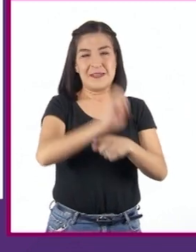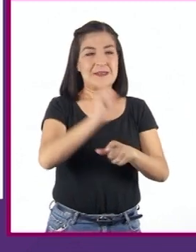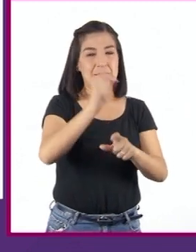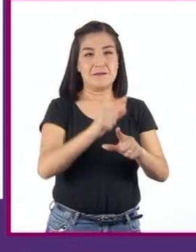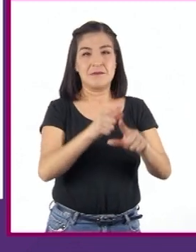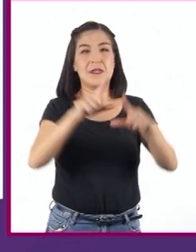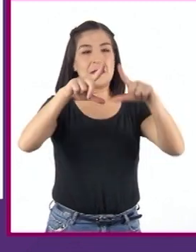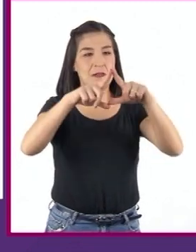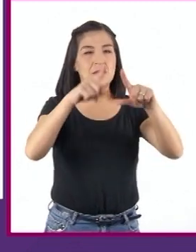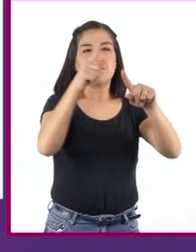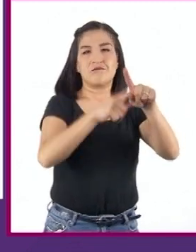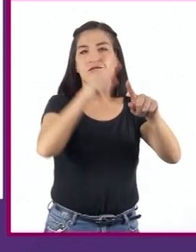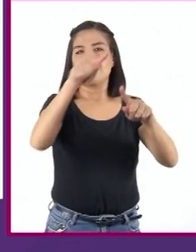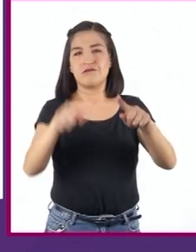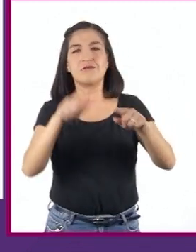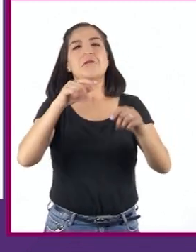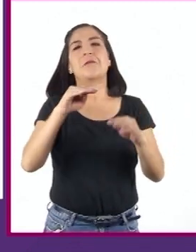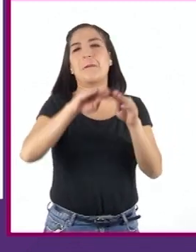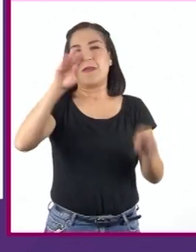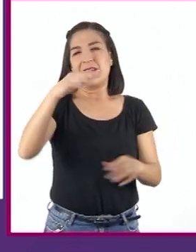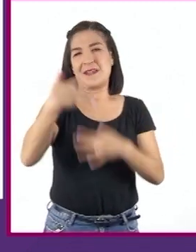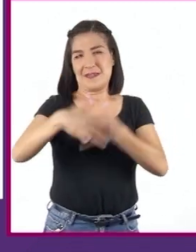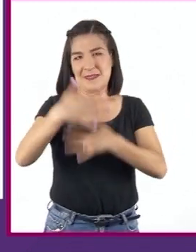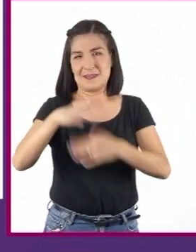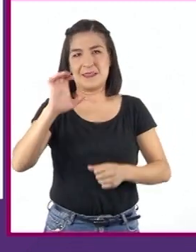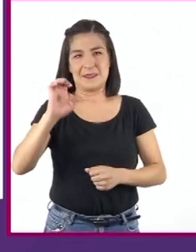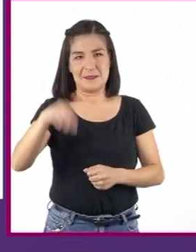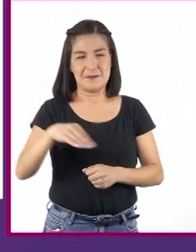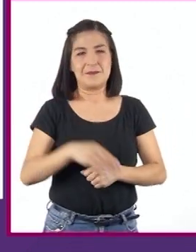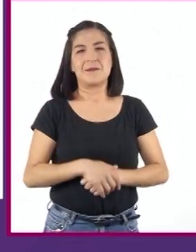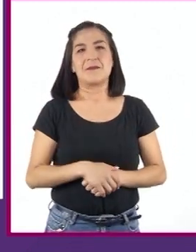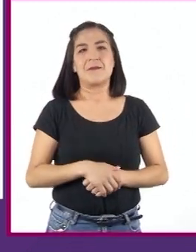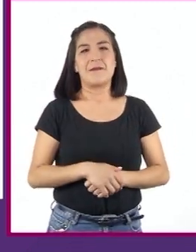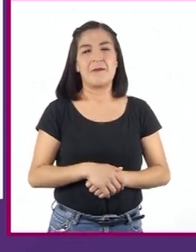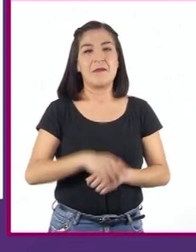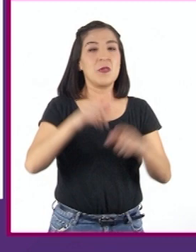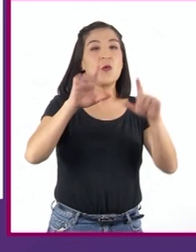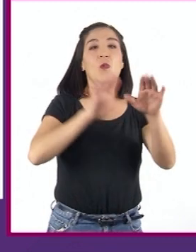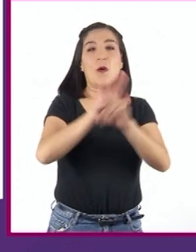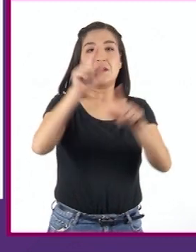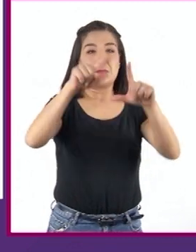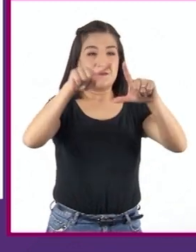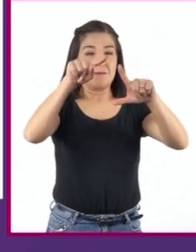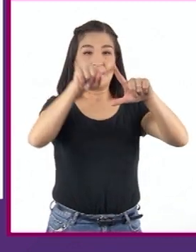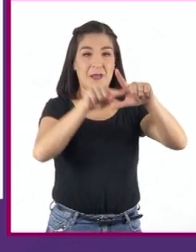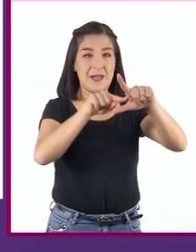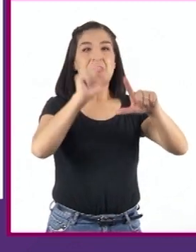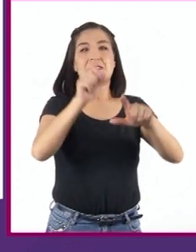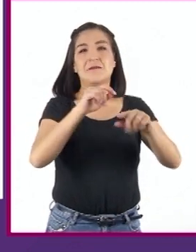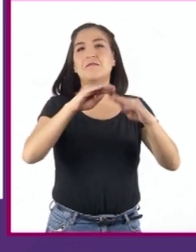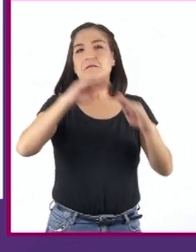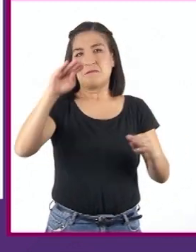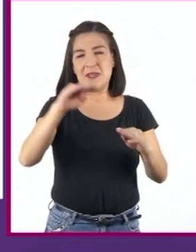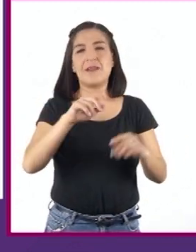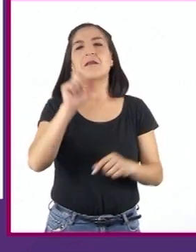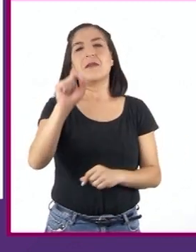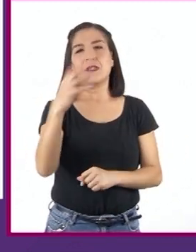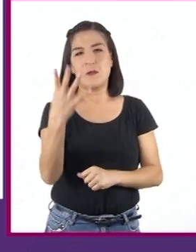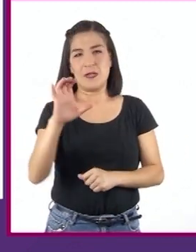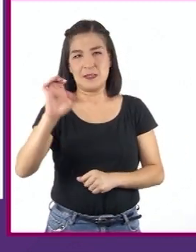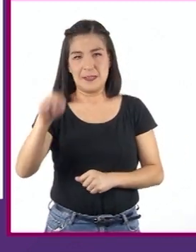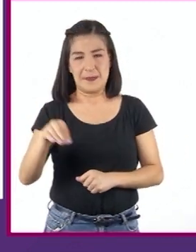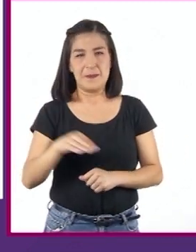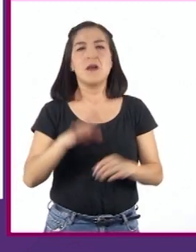mide 15 centímetros. Una de sus diagonales mide 24 centímetros. Estamos